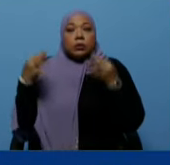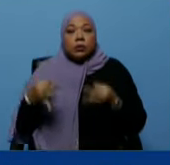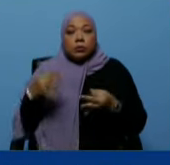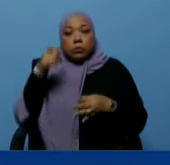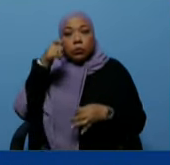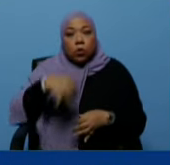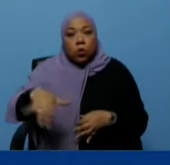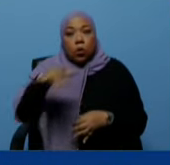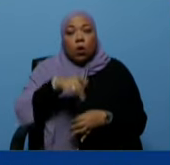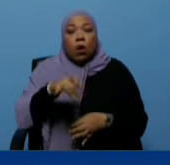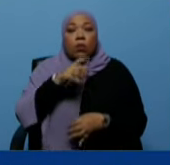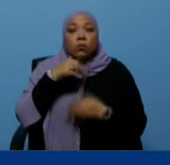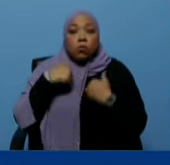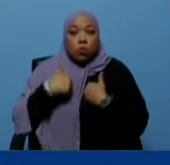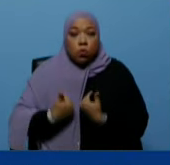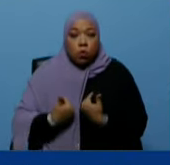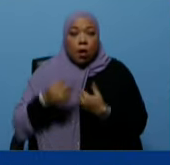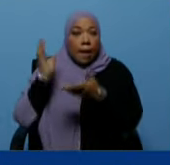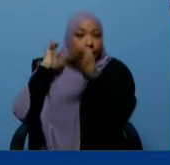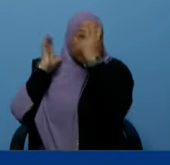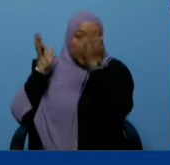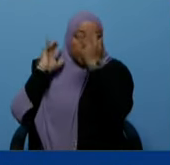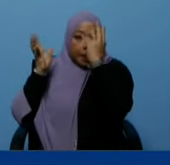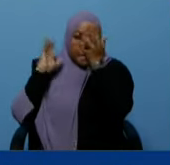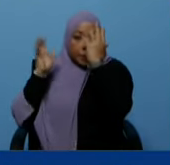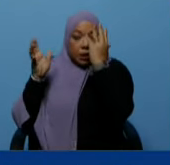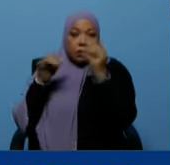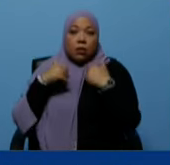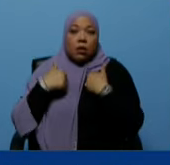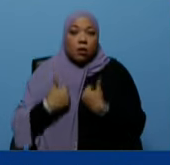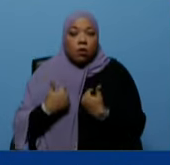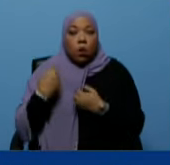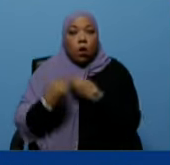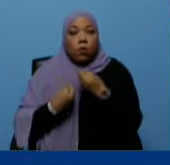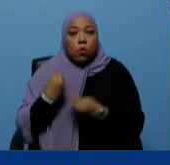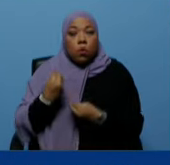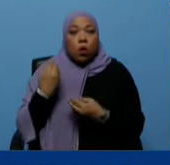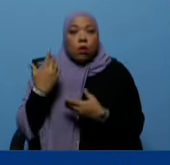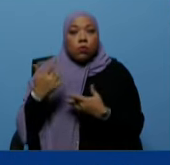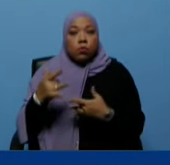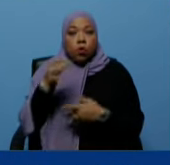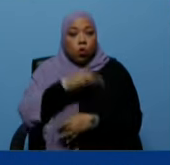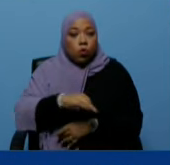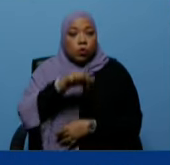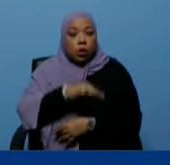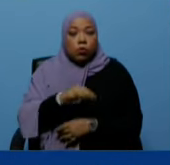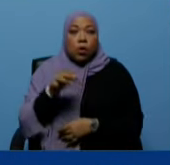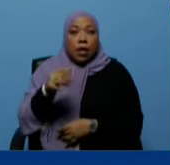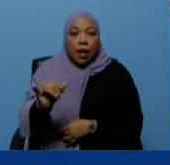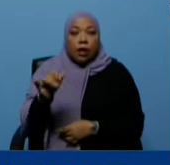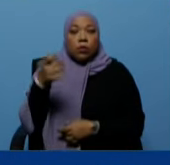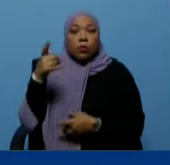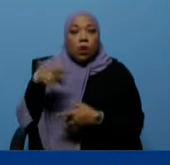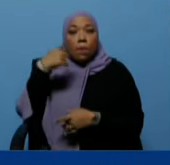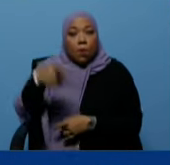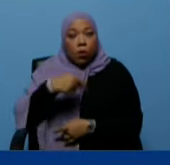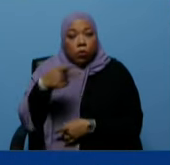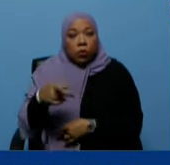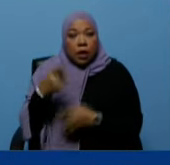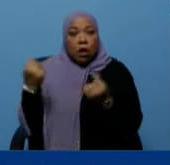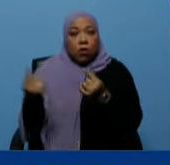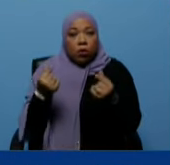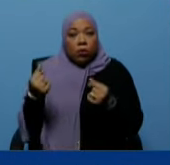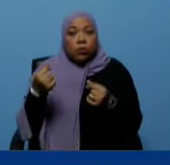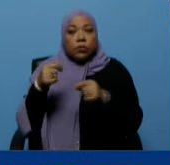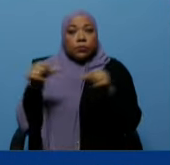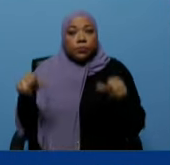pueblo se obstinó de Milei. Y lo que está haciendo Milei con la sociedad, con la política, con la economía